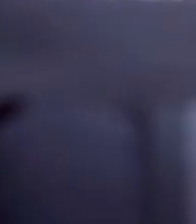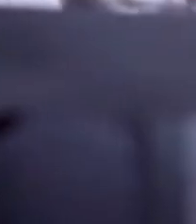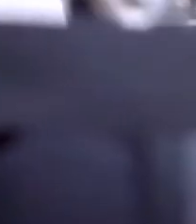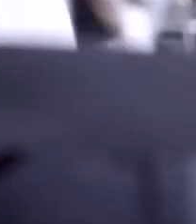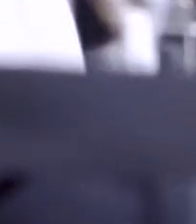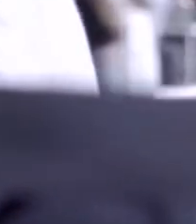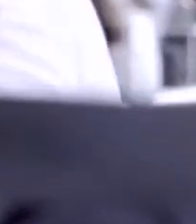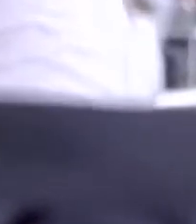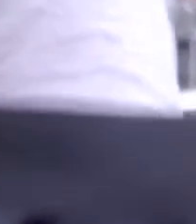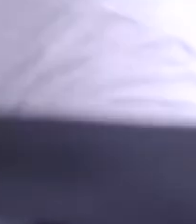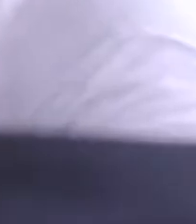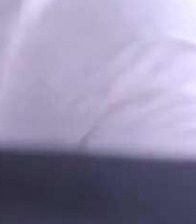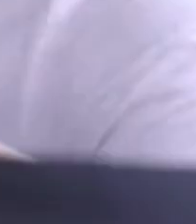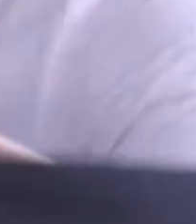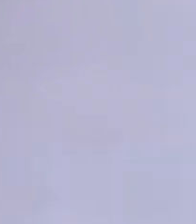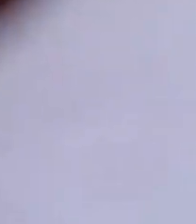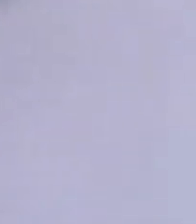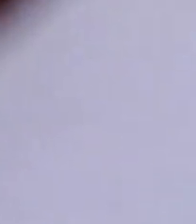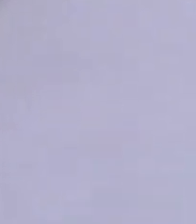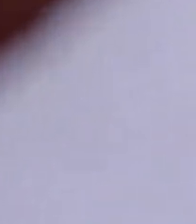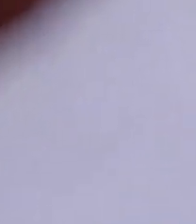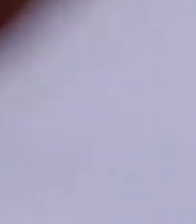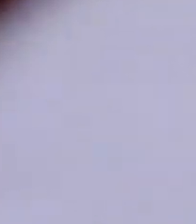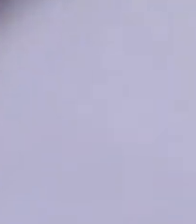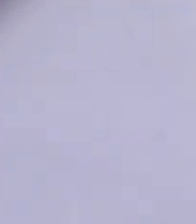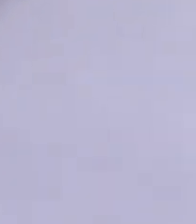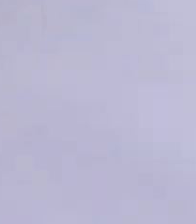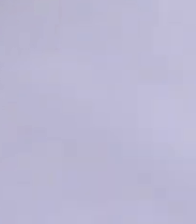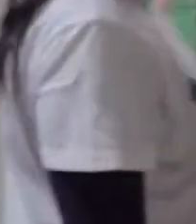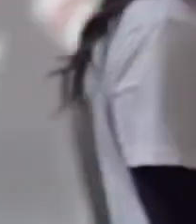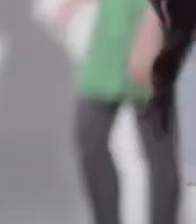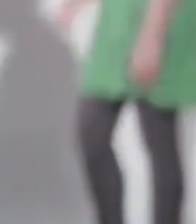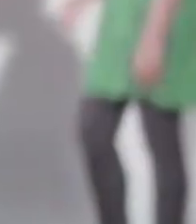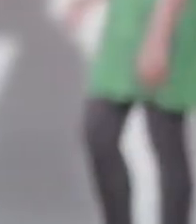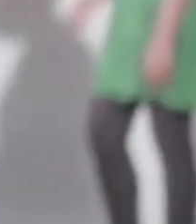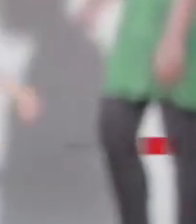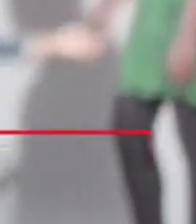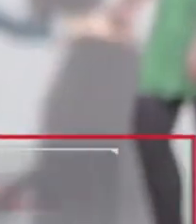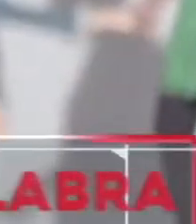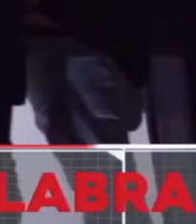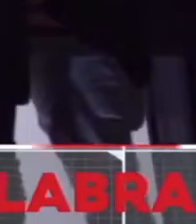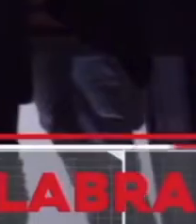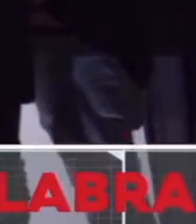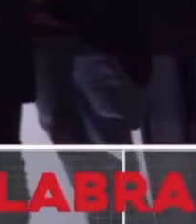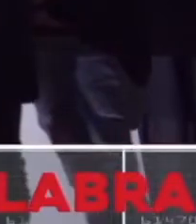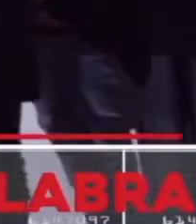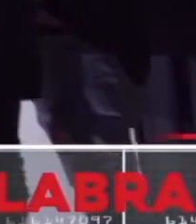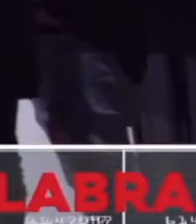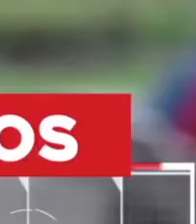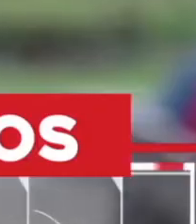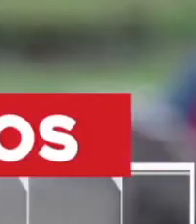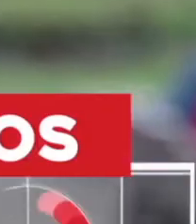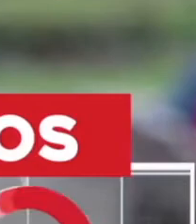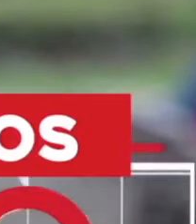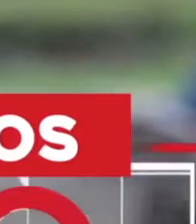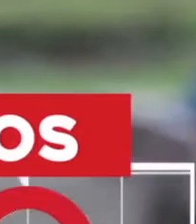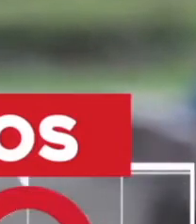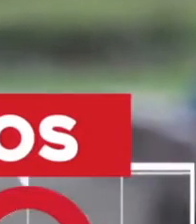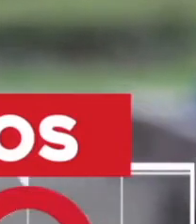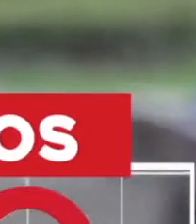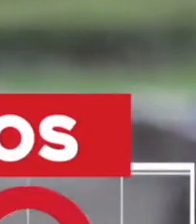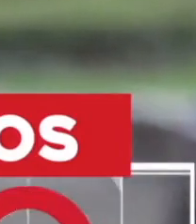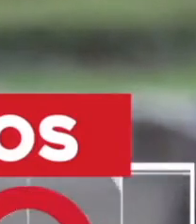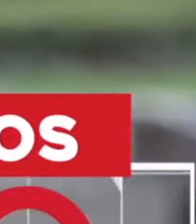Somos arte, creatividad, estrategia y comunicación para consolidar contenidos publicitarios en diversos medios. Estudia